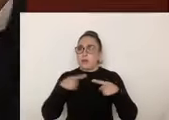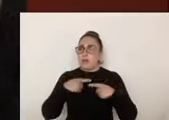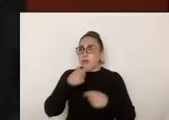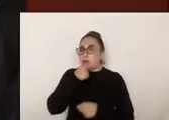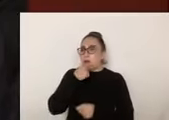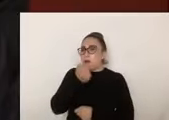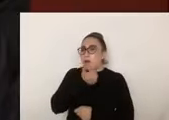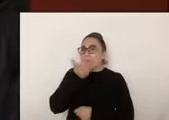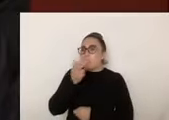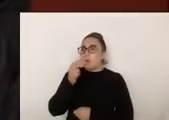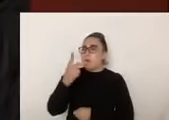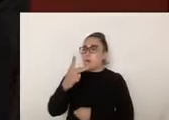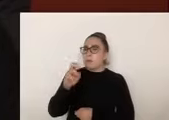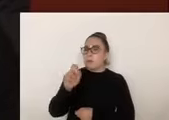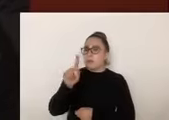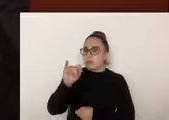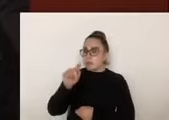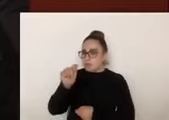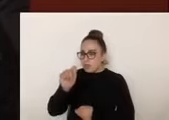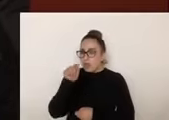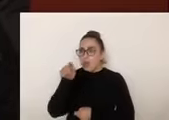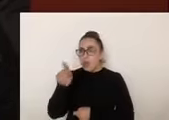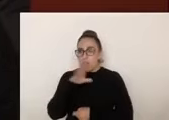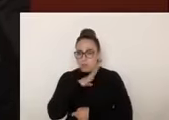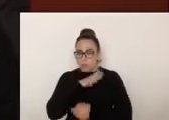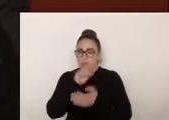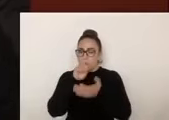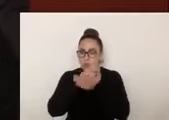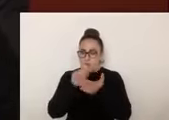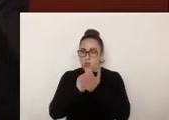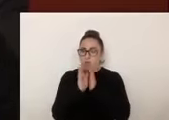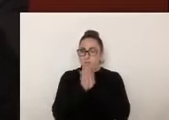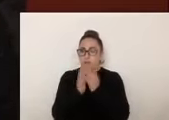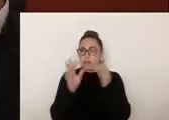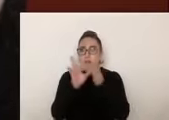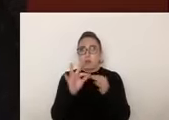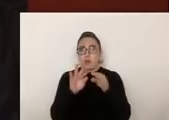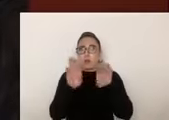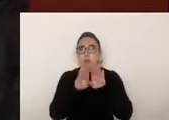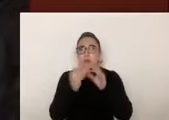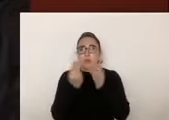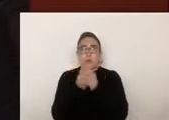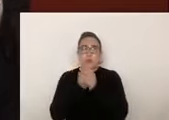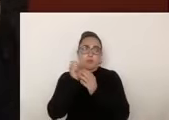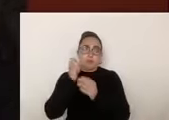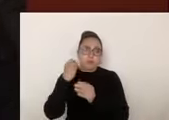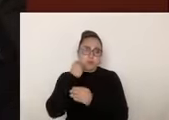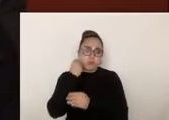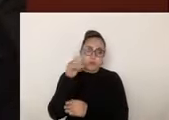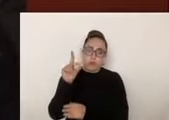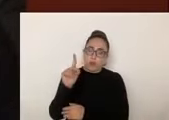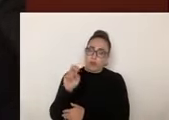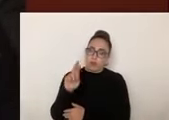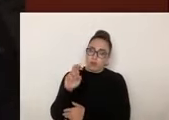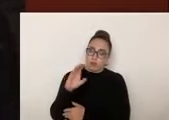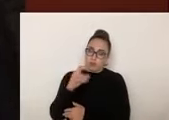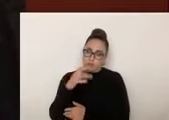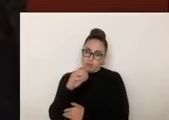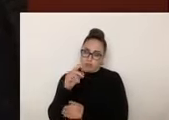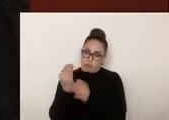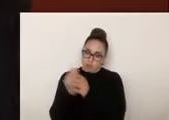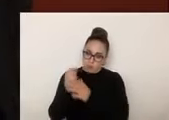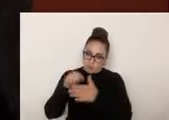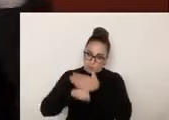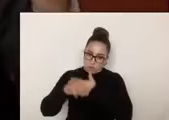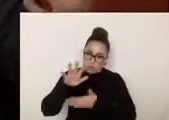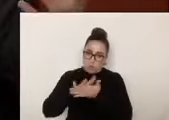un artículo en el que habla del derecho penal como un caso específico. Y él propone que las medidas en política criminal las